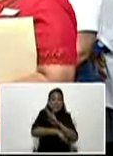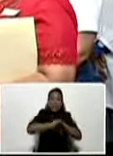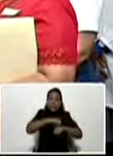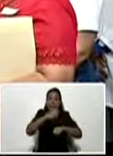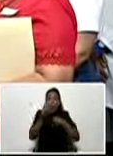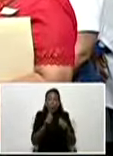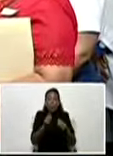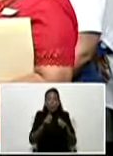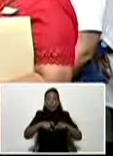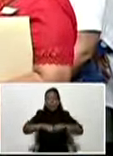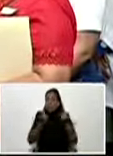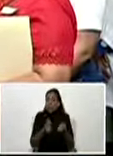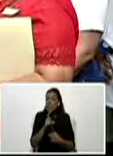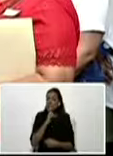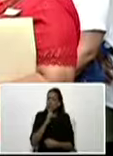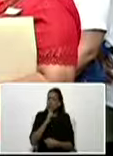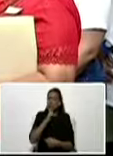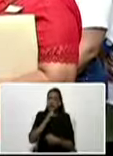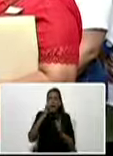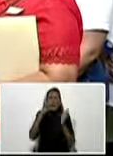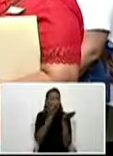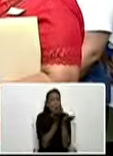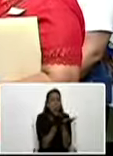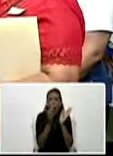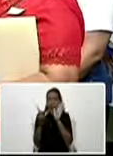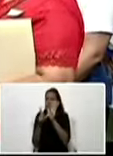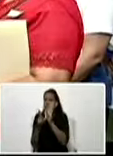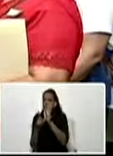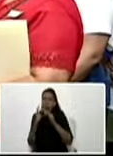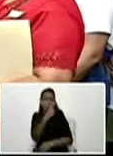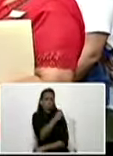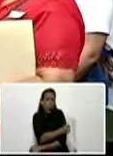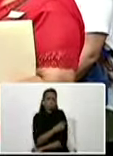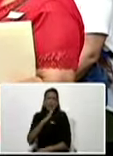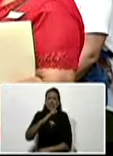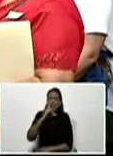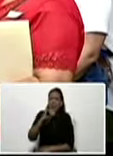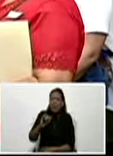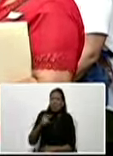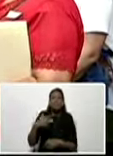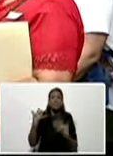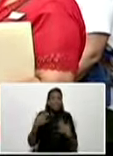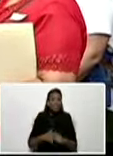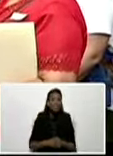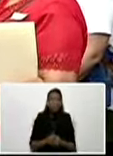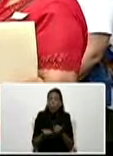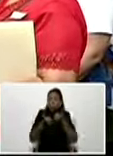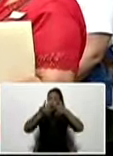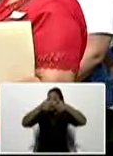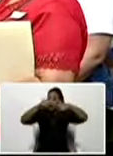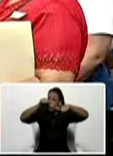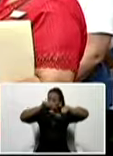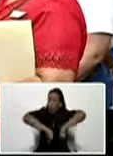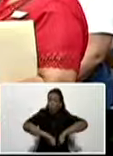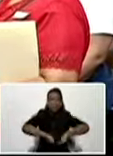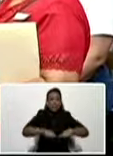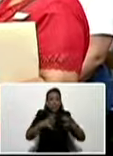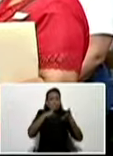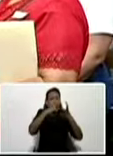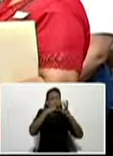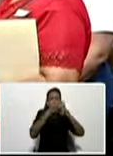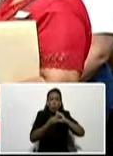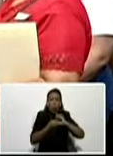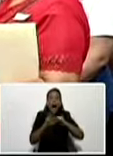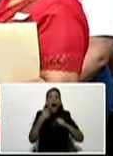aparato social, escuelas, liceos, ambulatorios, CDI, que se vinieron abajo, se derrumbaron, y